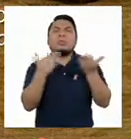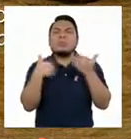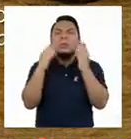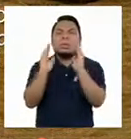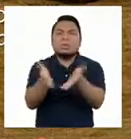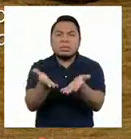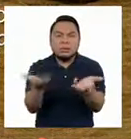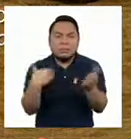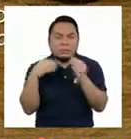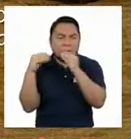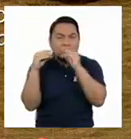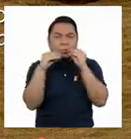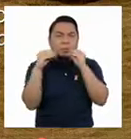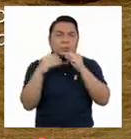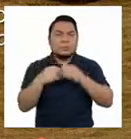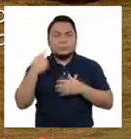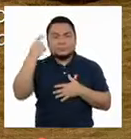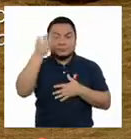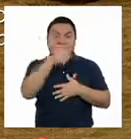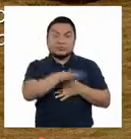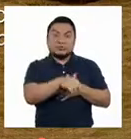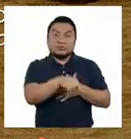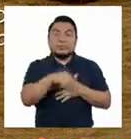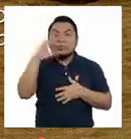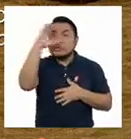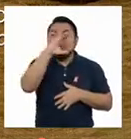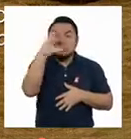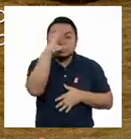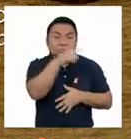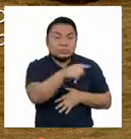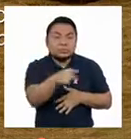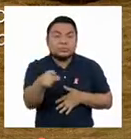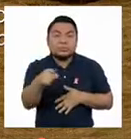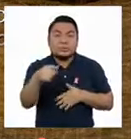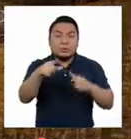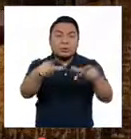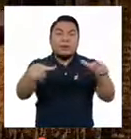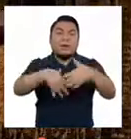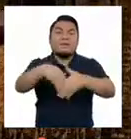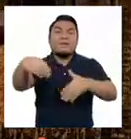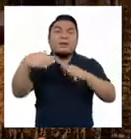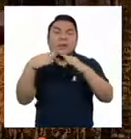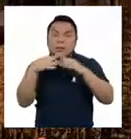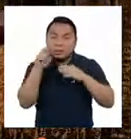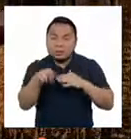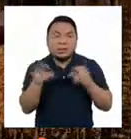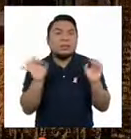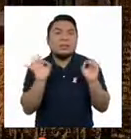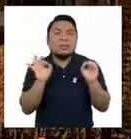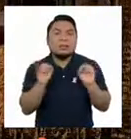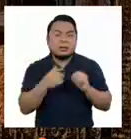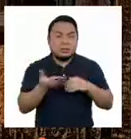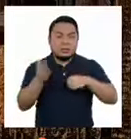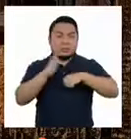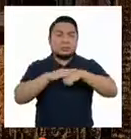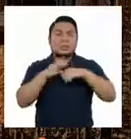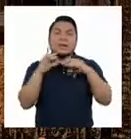dejé? Guillermo busca. En el patio, nada. Sobre la